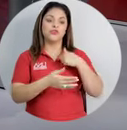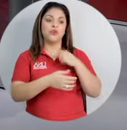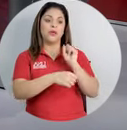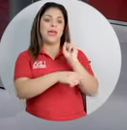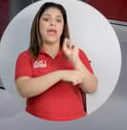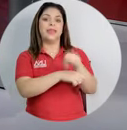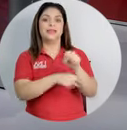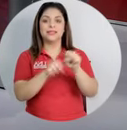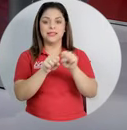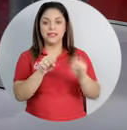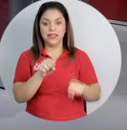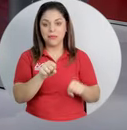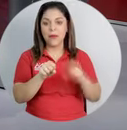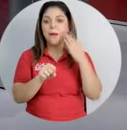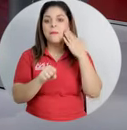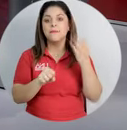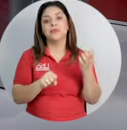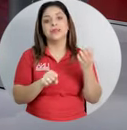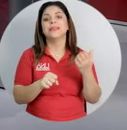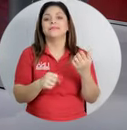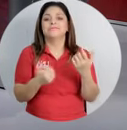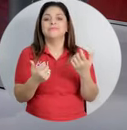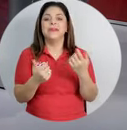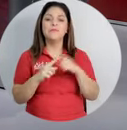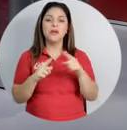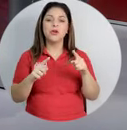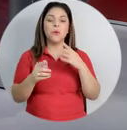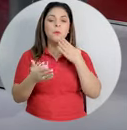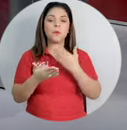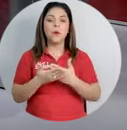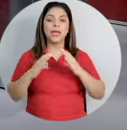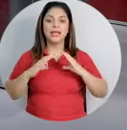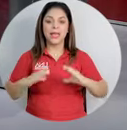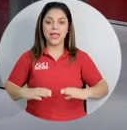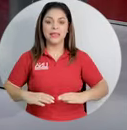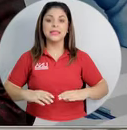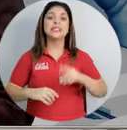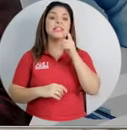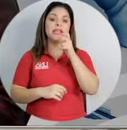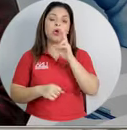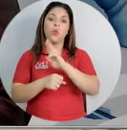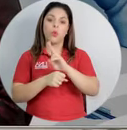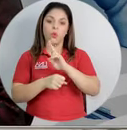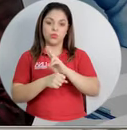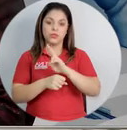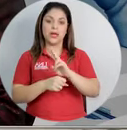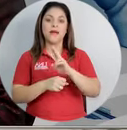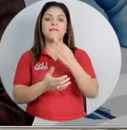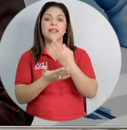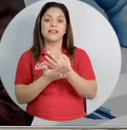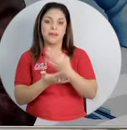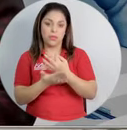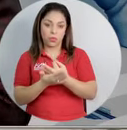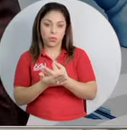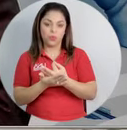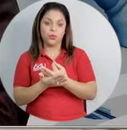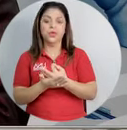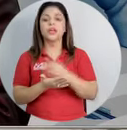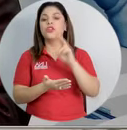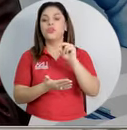voy a ser un pésimo cliente. Porque ¿cuál es el buen cliente? El buen cliente es el que va a utilizar el financiamiento, no el que utiliza la tarjeta de crédito de